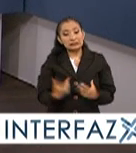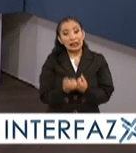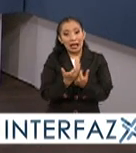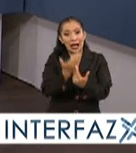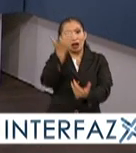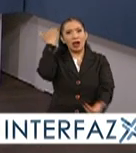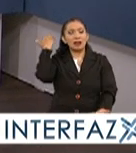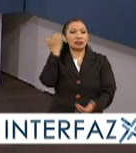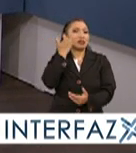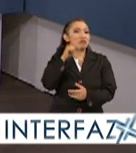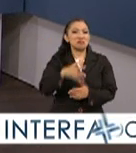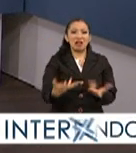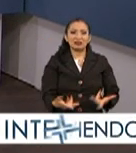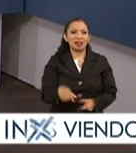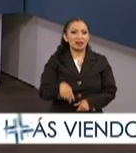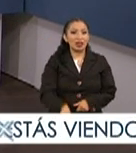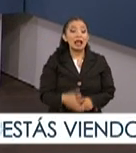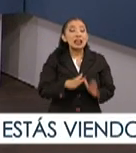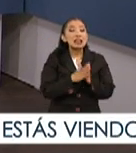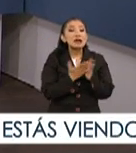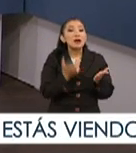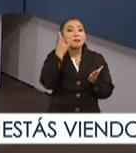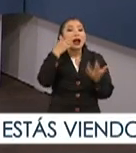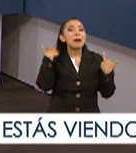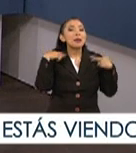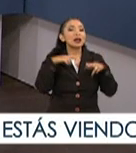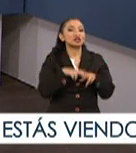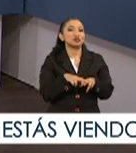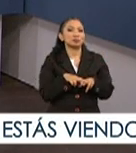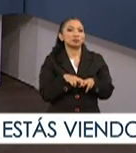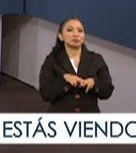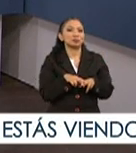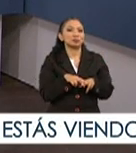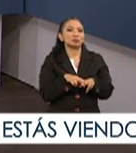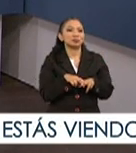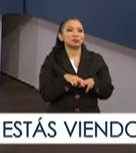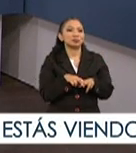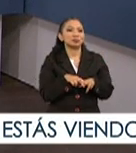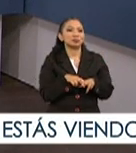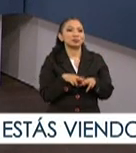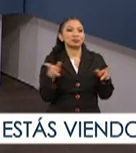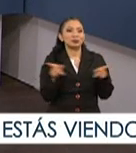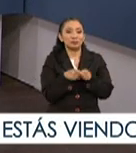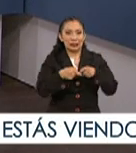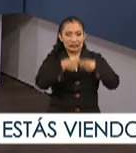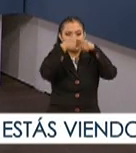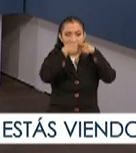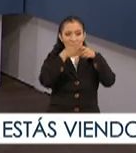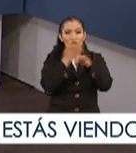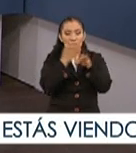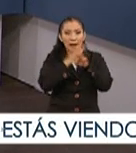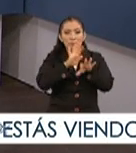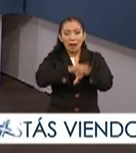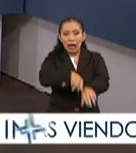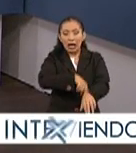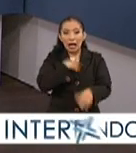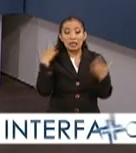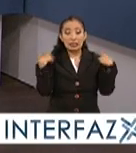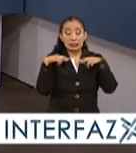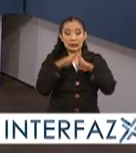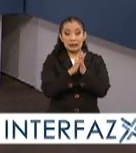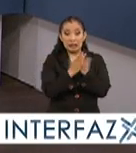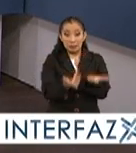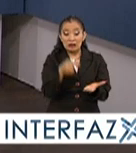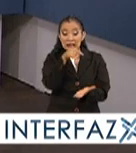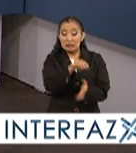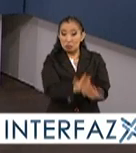hacía mucho tiempo en México no se hacía, los libros para el maestro. ¿Qué le parece si vamos a una pausa y Claro nos que sí. platica de estos libros para el maestro,